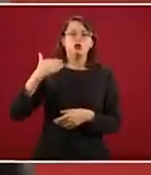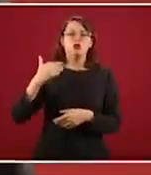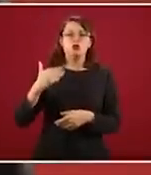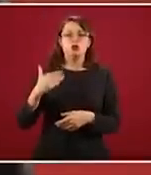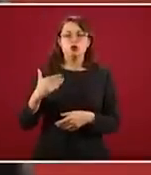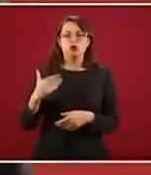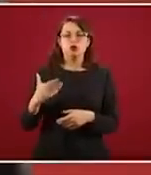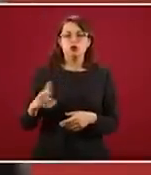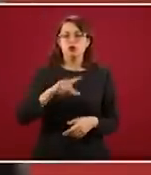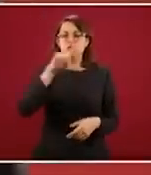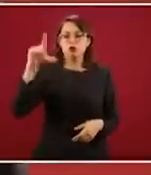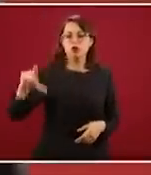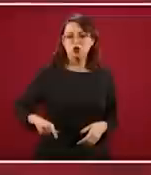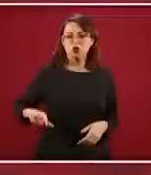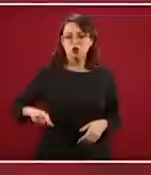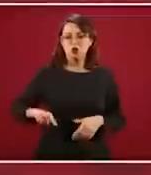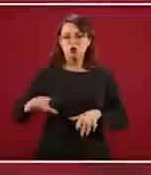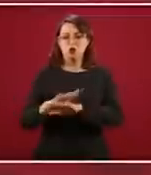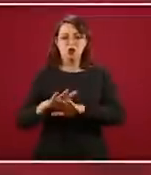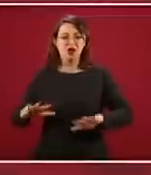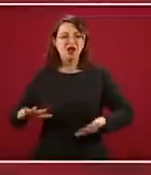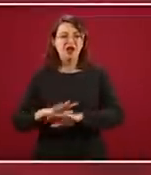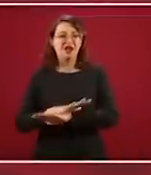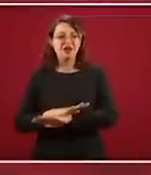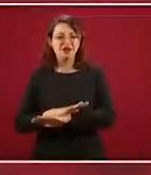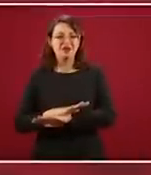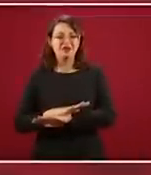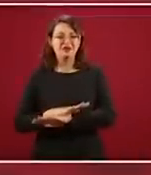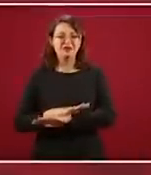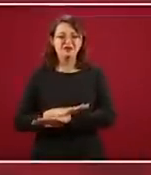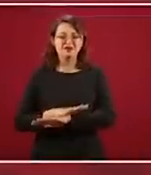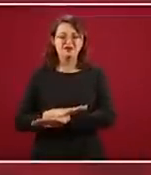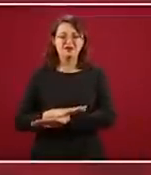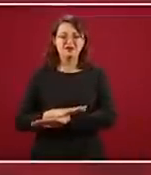se llamó gobierno del cambio.